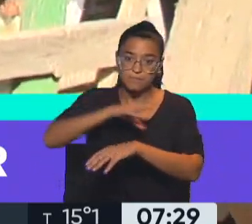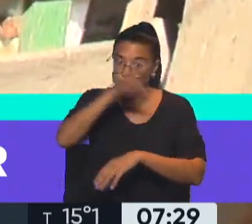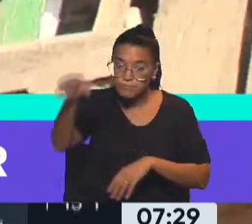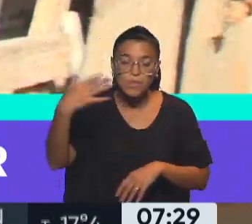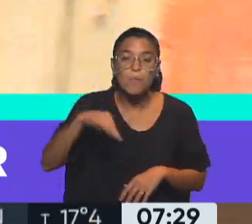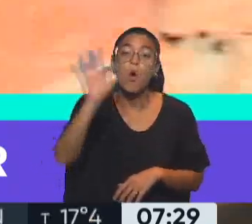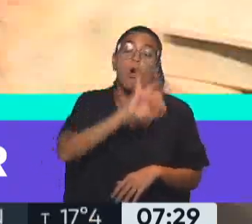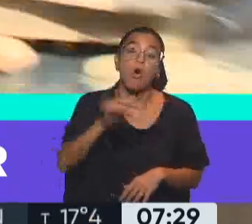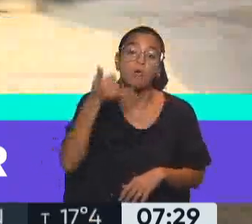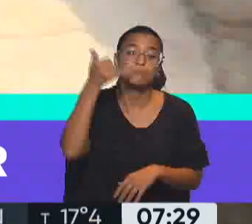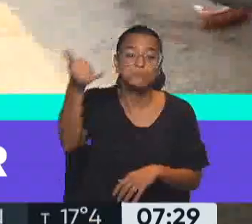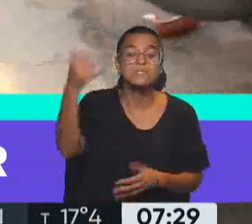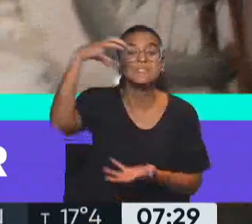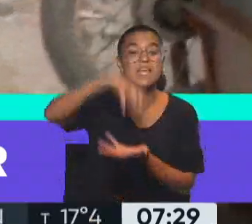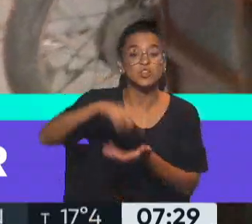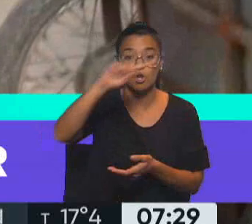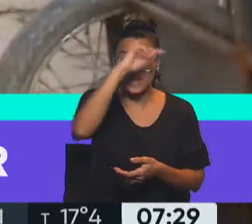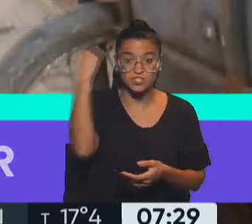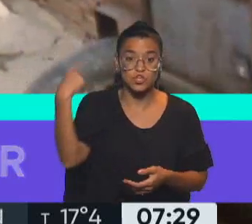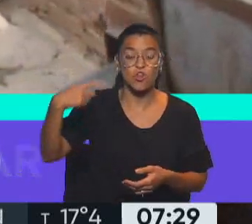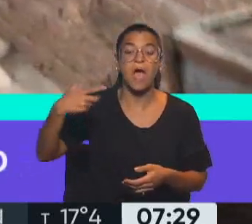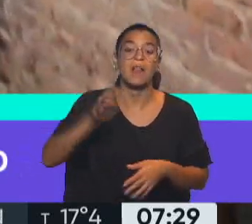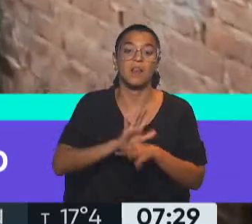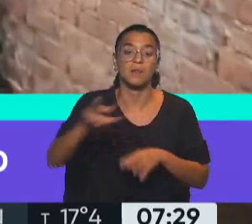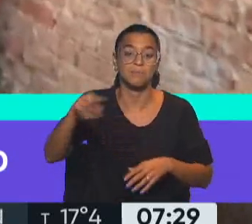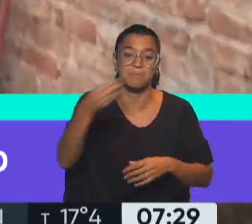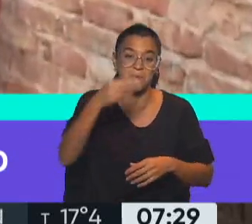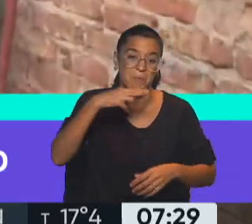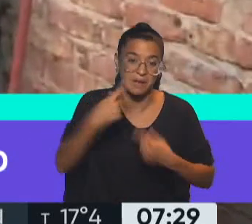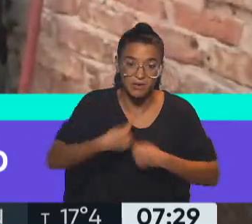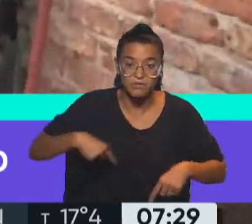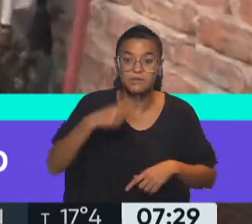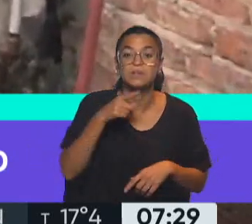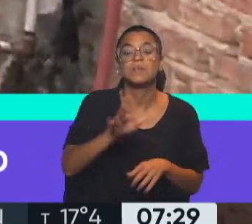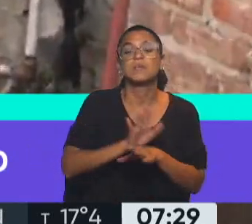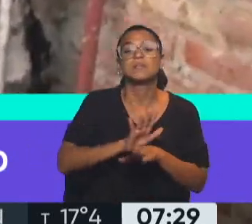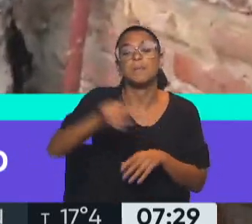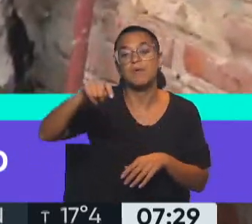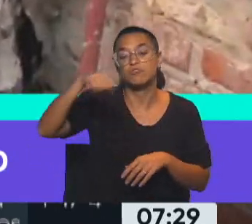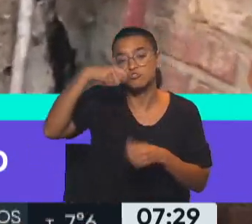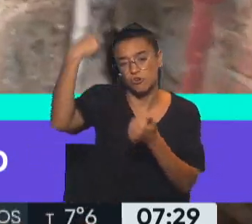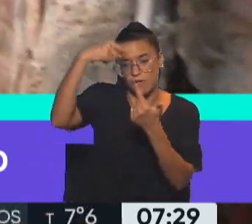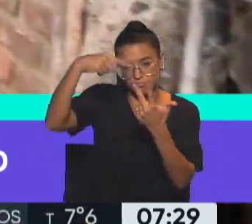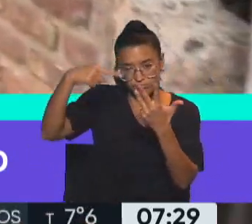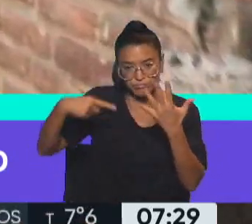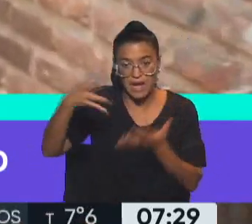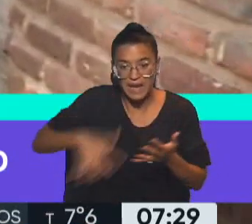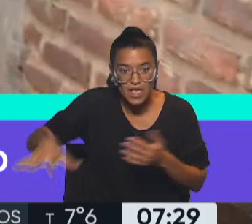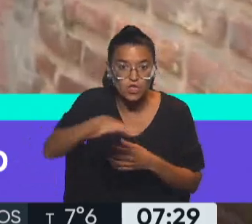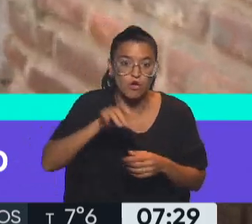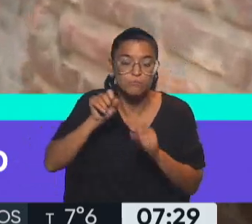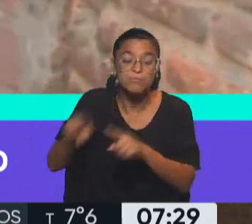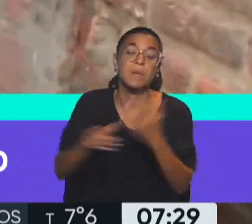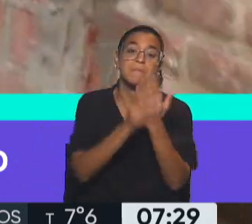o comunicarse con el Centro Nacional de Intoxicaciones o el Centro de Toxicología Regional. A su vez, desde